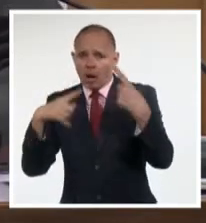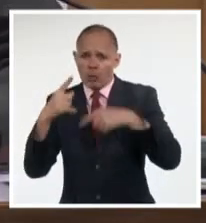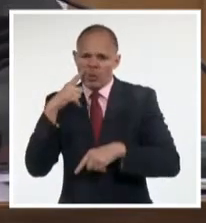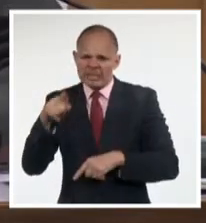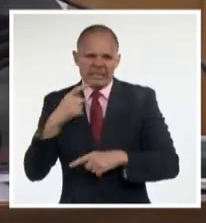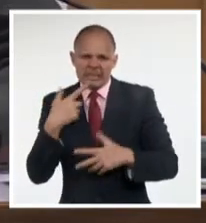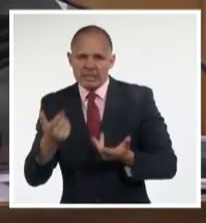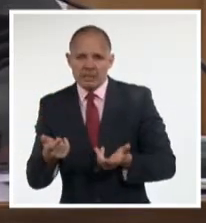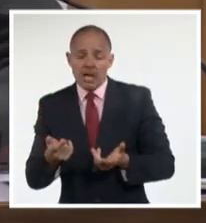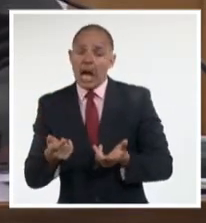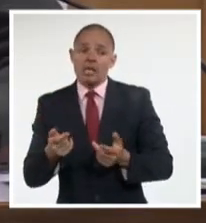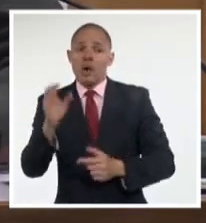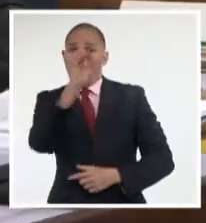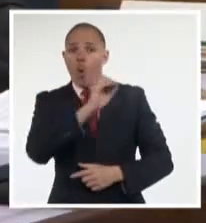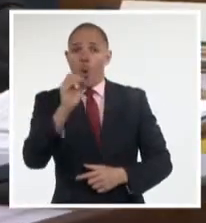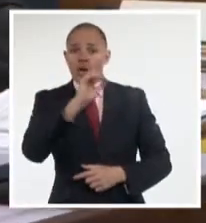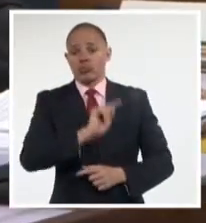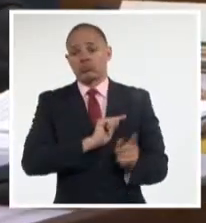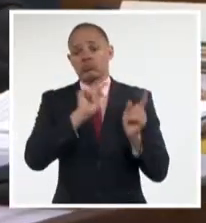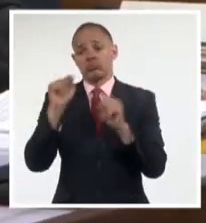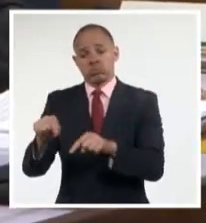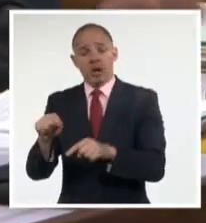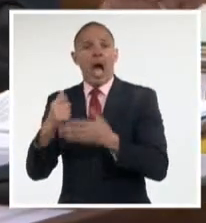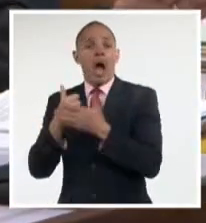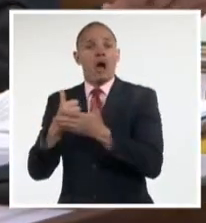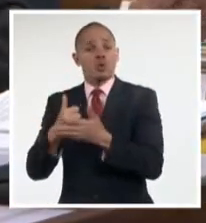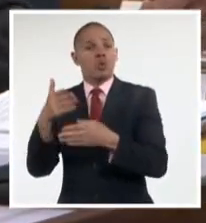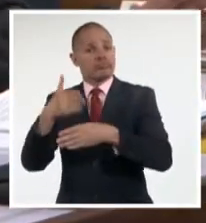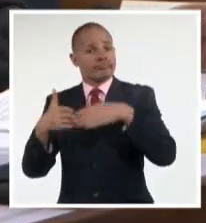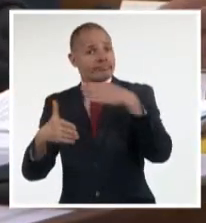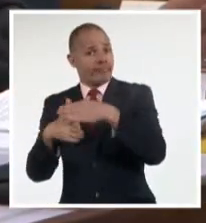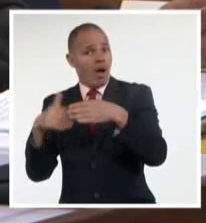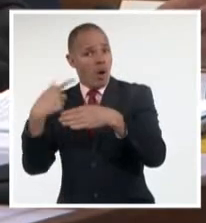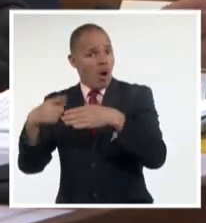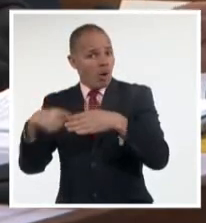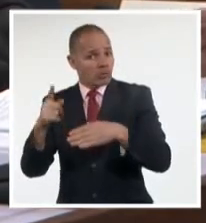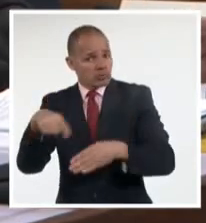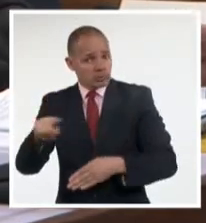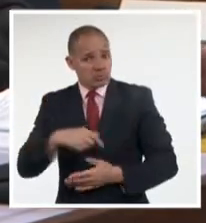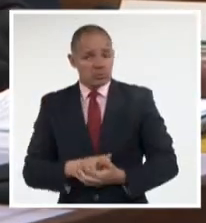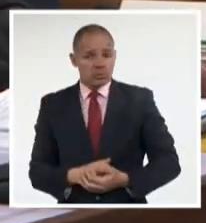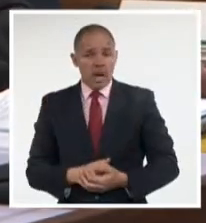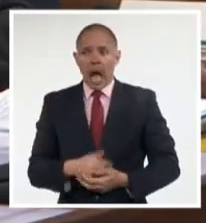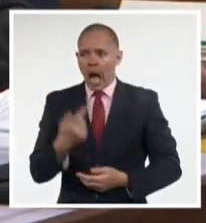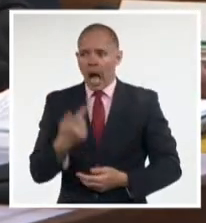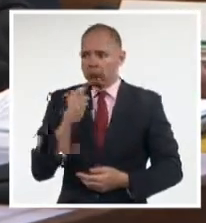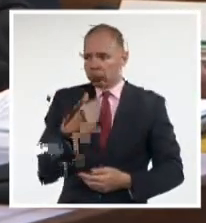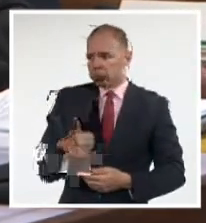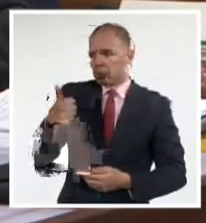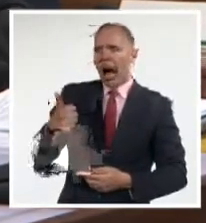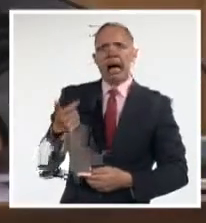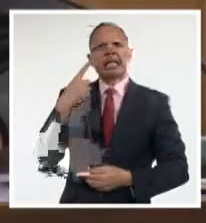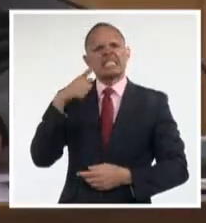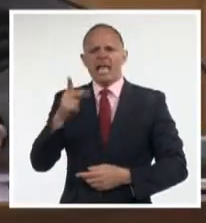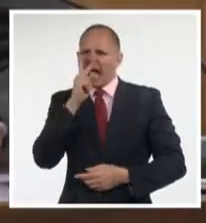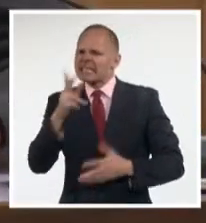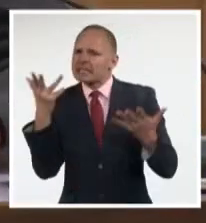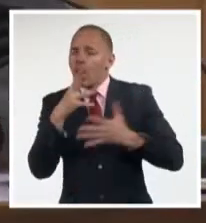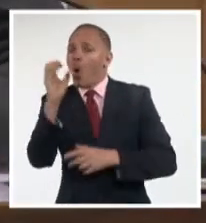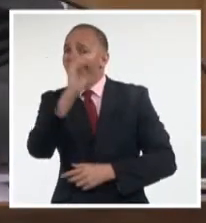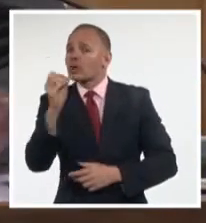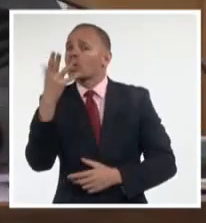casa. Y así varios organismos, incluso con un resultado sorprendente, turismo,